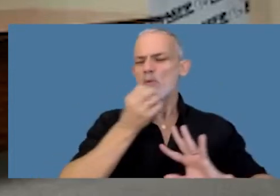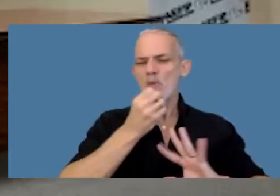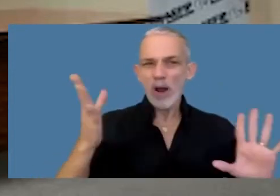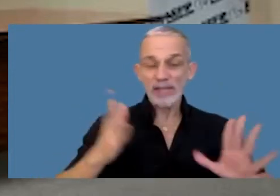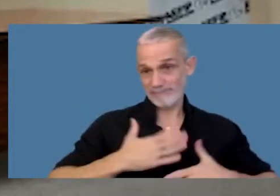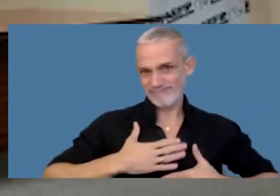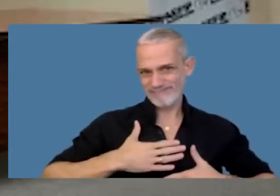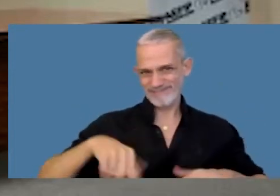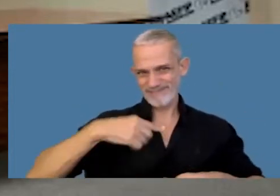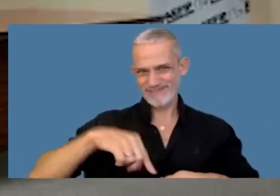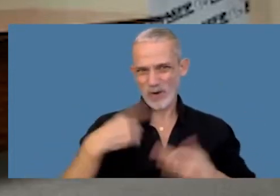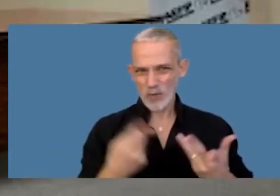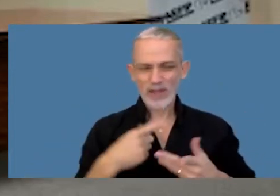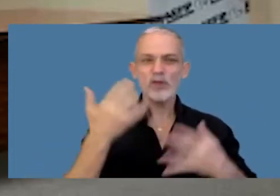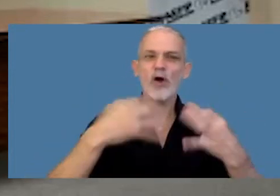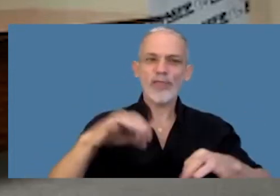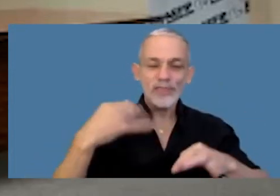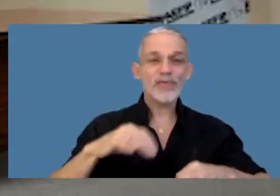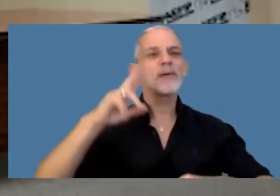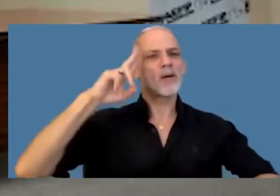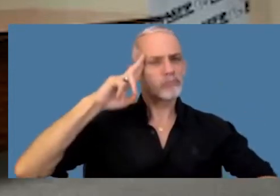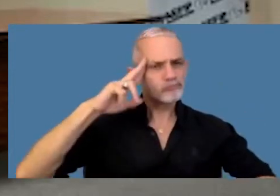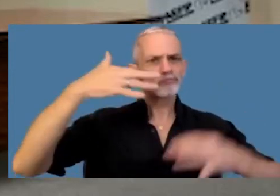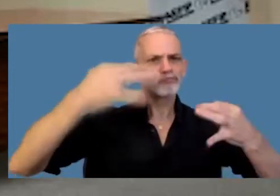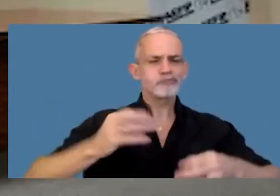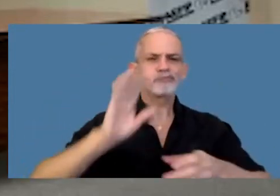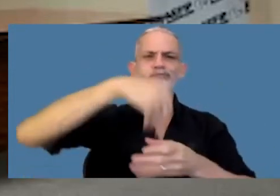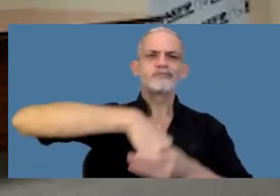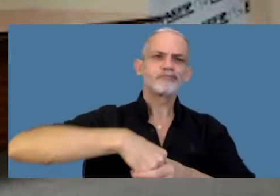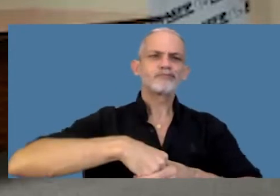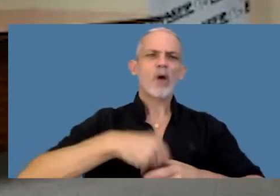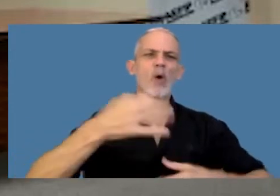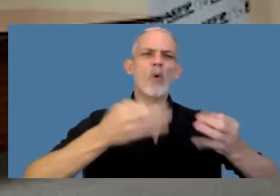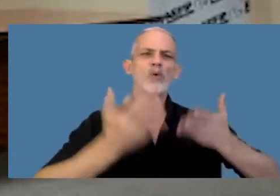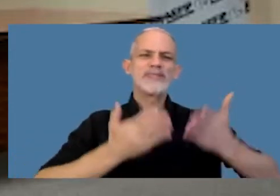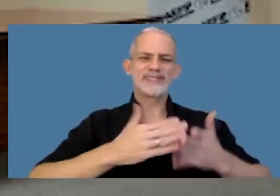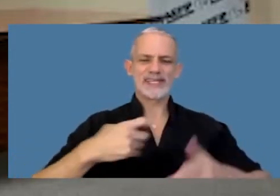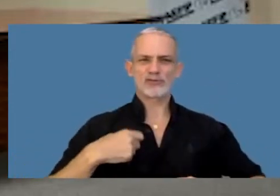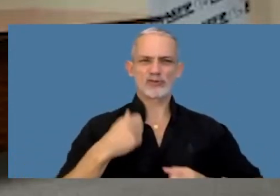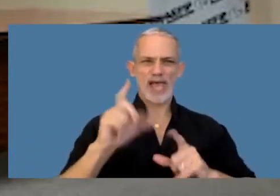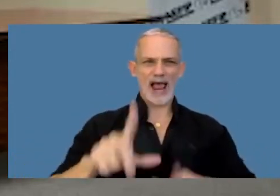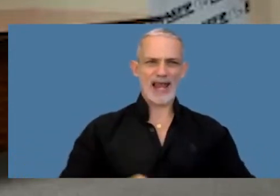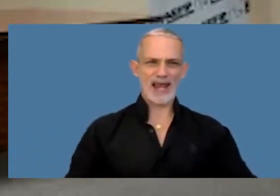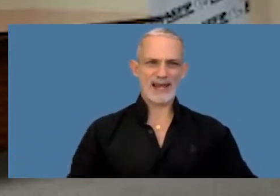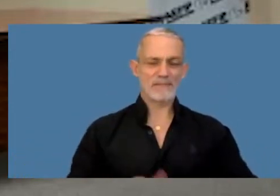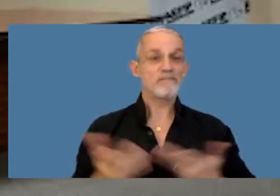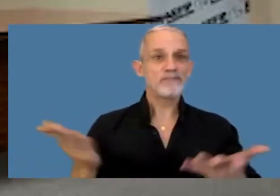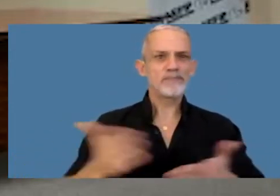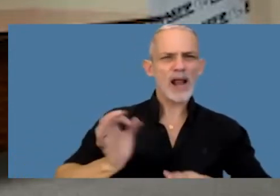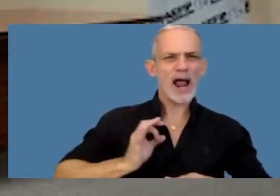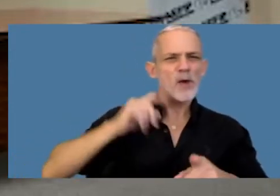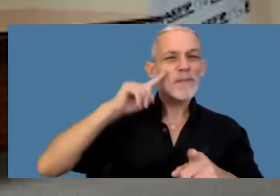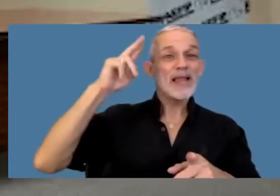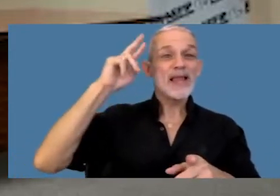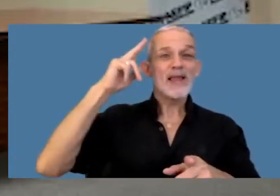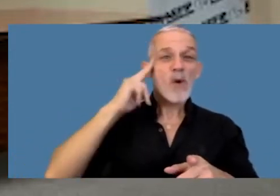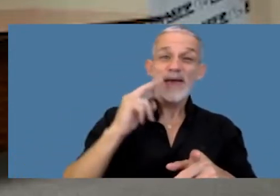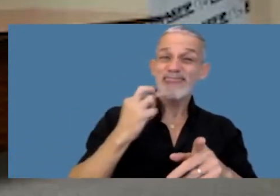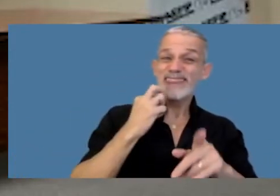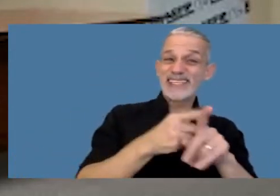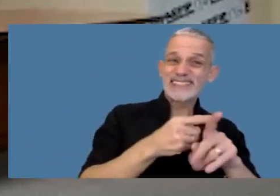nuestro, tiene que incluir la justicia social. Por eso es importante cuando uno dice justicia social en 1919,